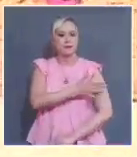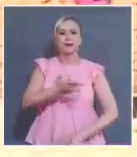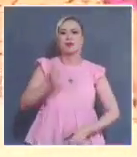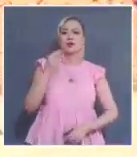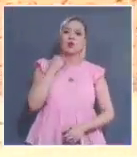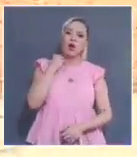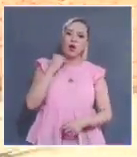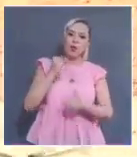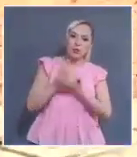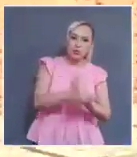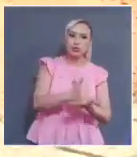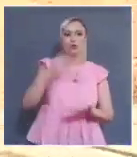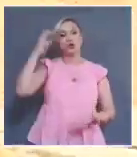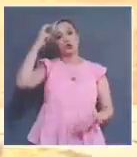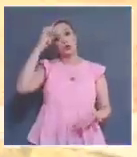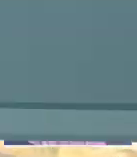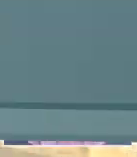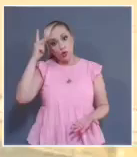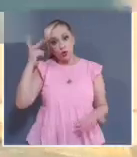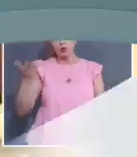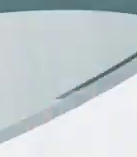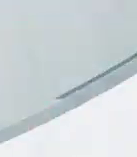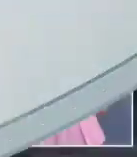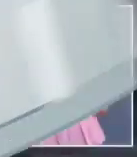Judicial de la Federación, Jesús Daza.